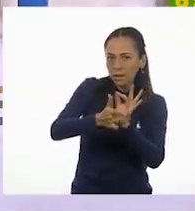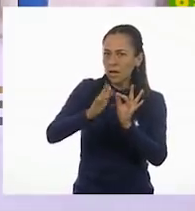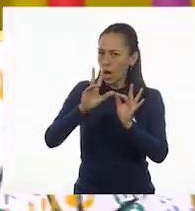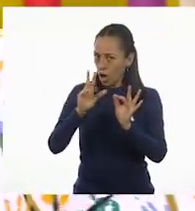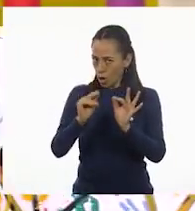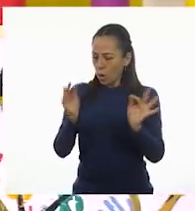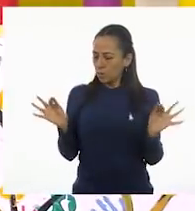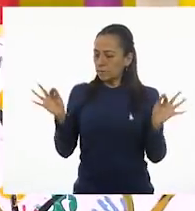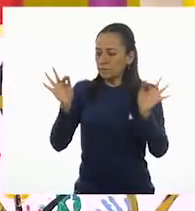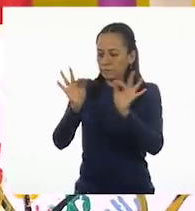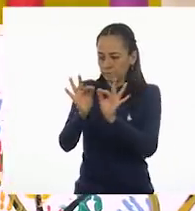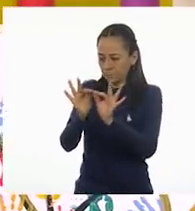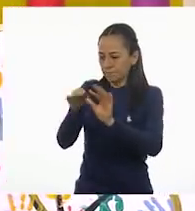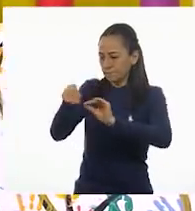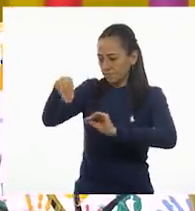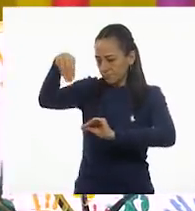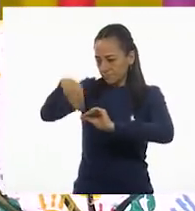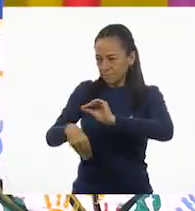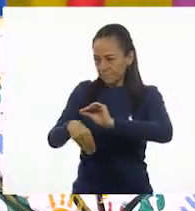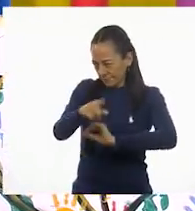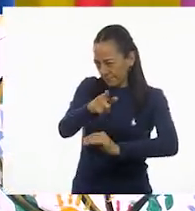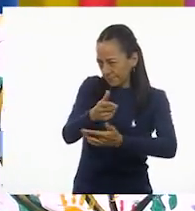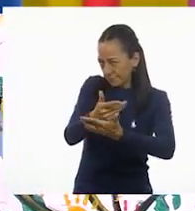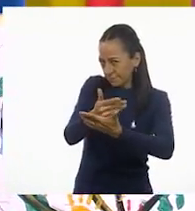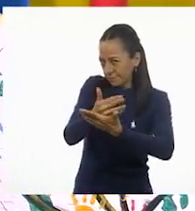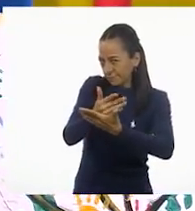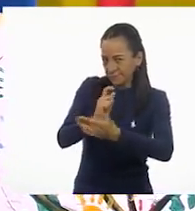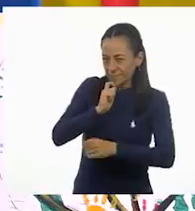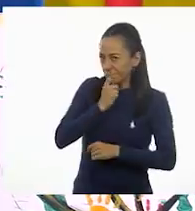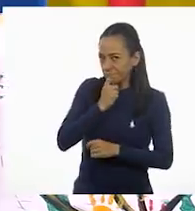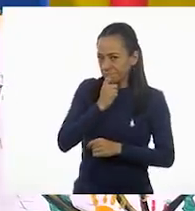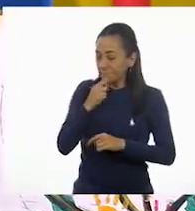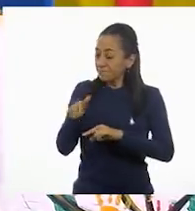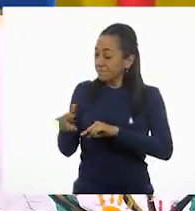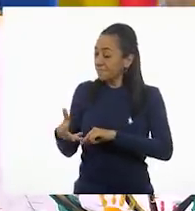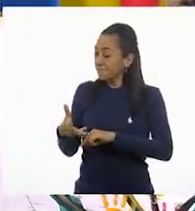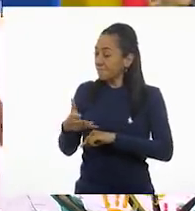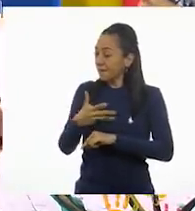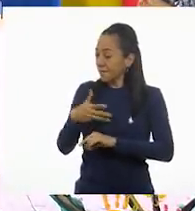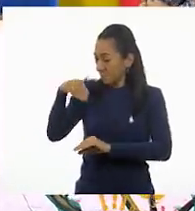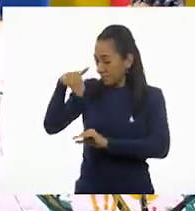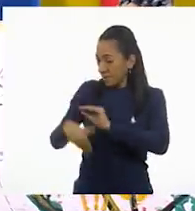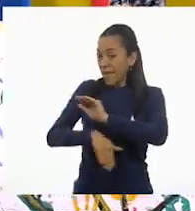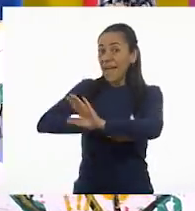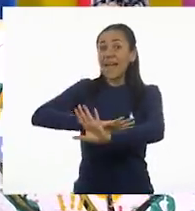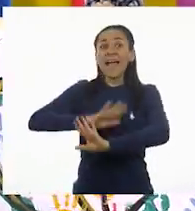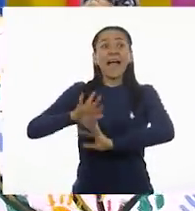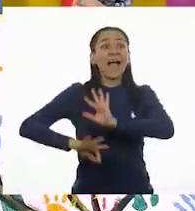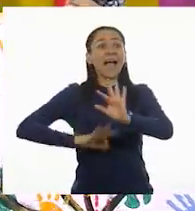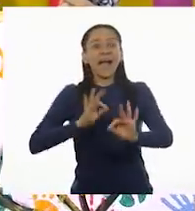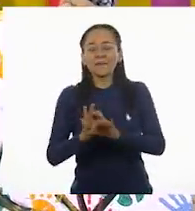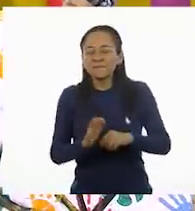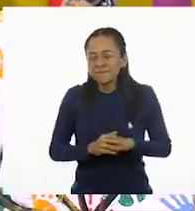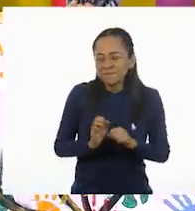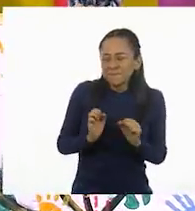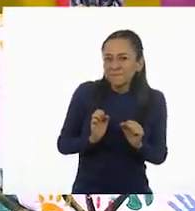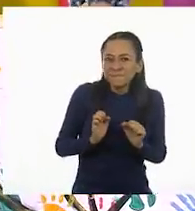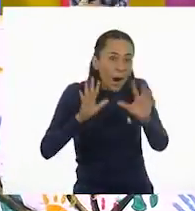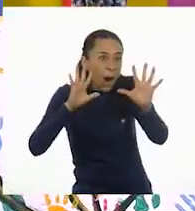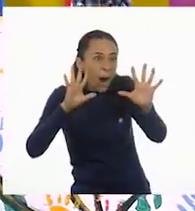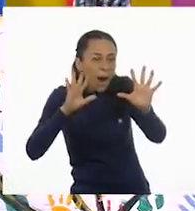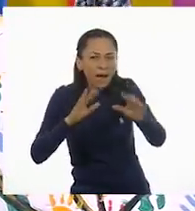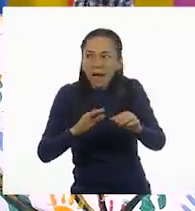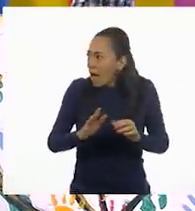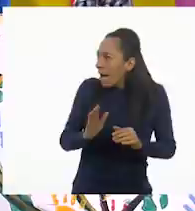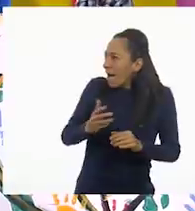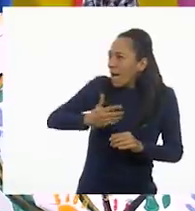bolsa. Denme un segundo. Aquí tengo una. Y ahora sí, les puedo dar la bienvenida. ¡Panchito, ¿cómo estás?